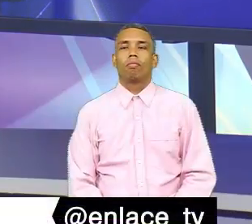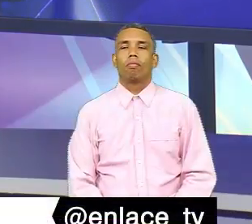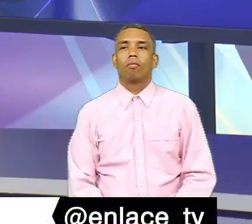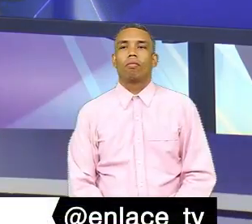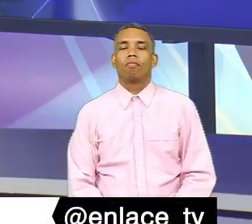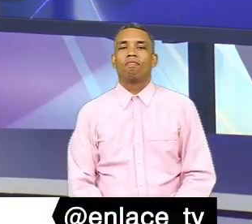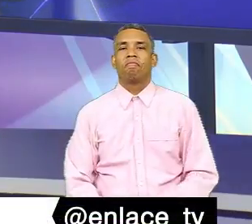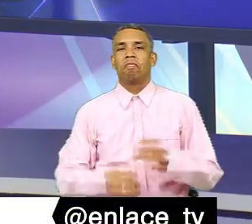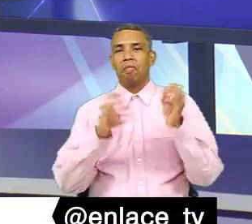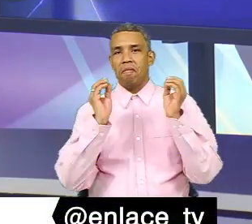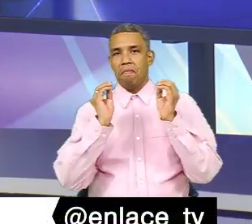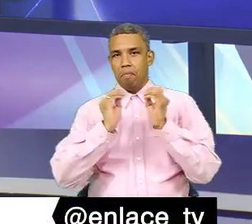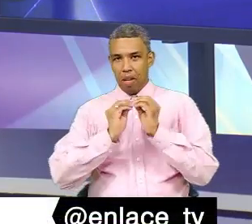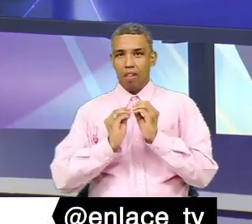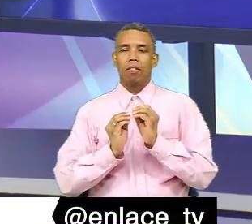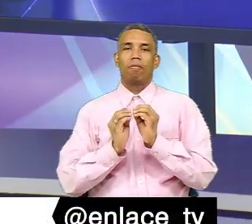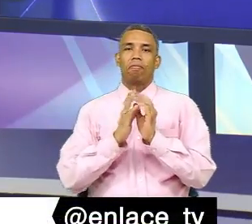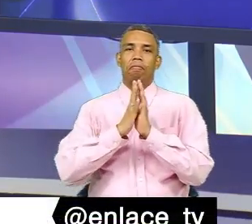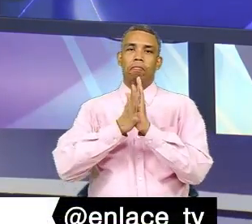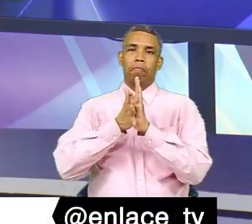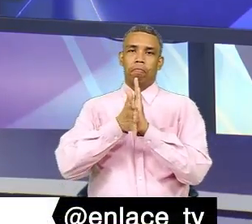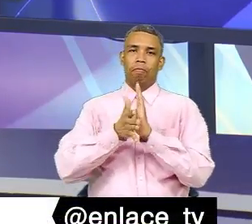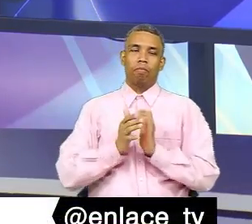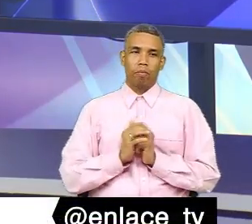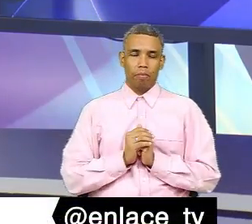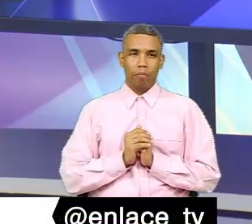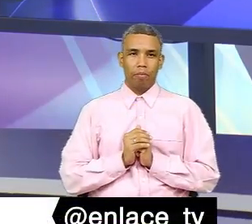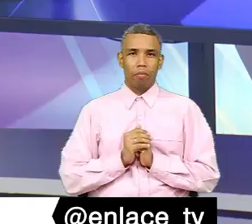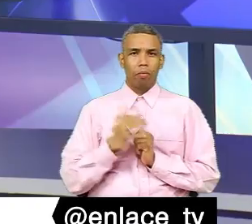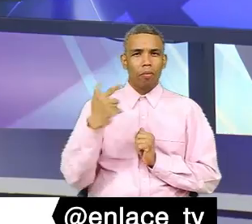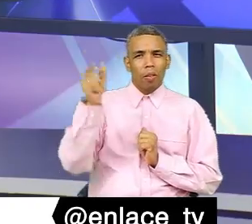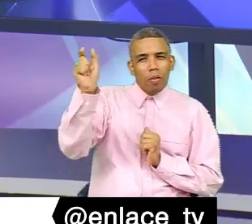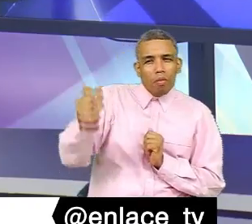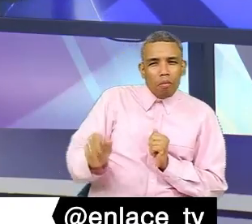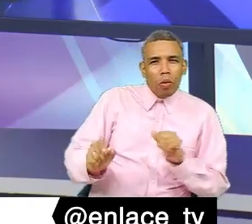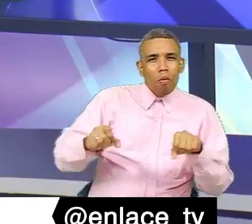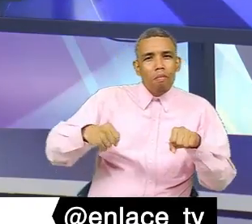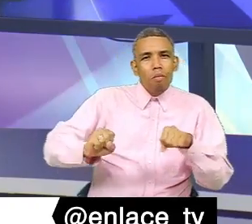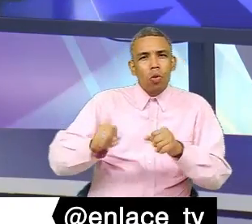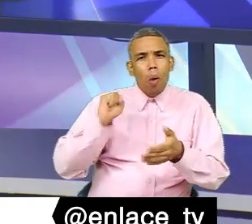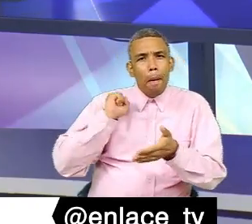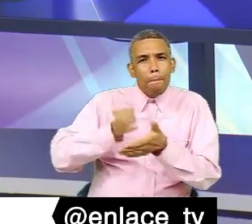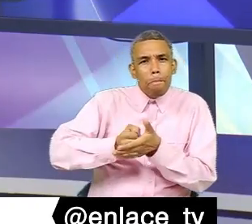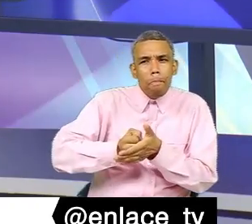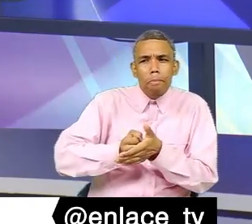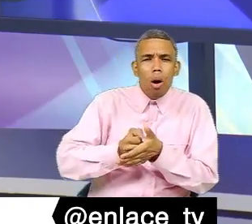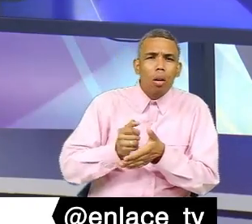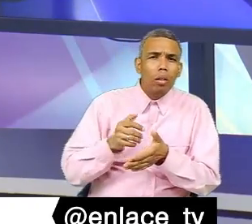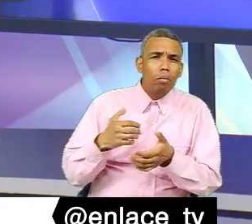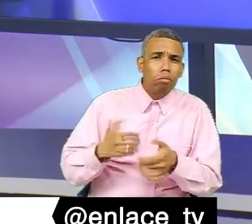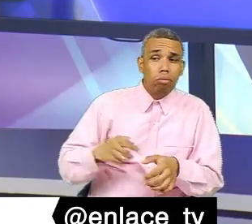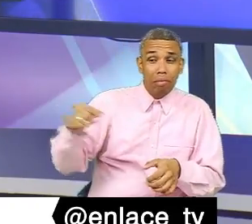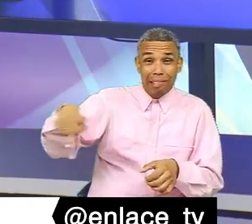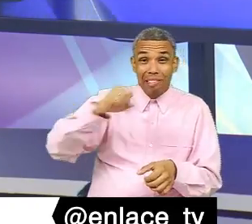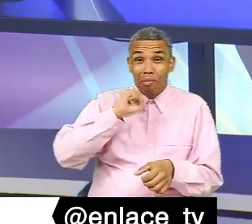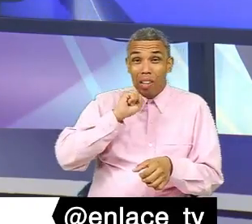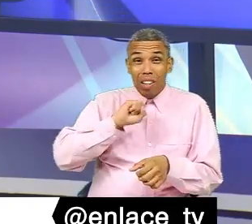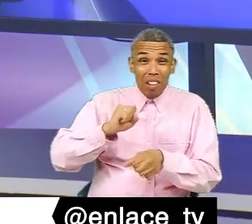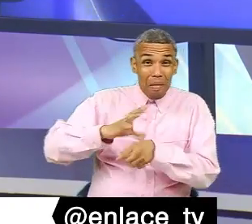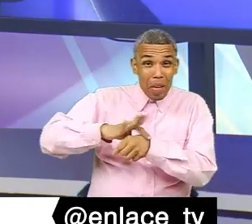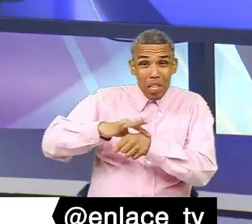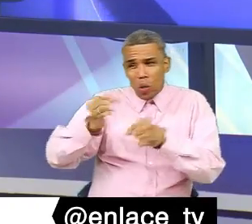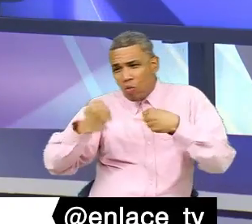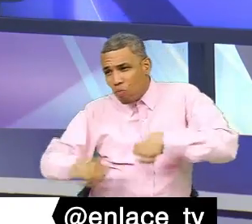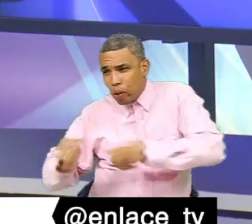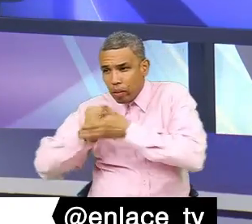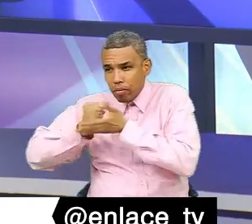Regresamos con más información, Enlace Noticias. Los familiares del motociclista accidentado que lleva 12 días en una clínica de la ciudad reclaman el urgente